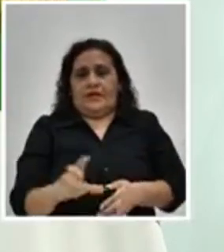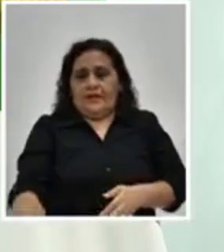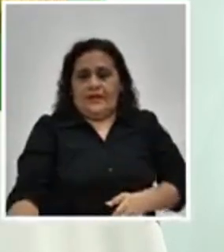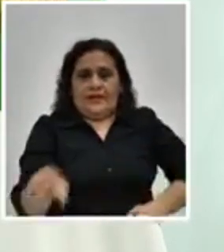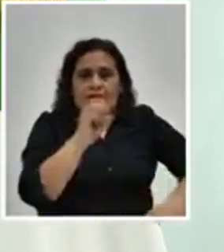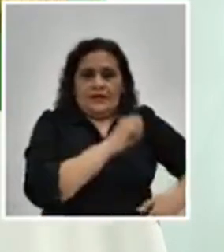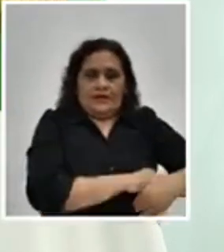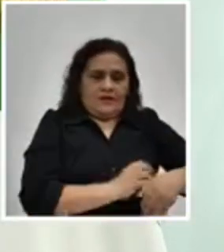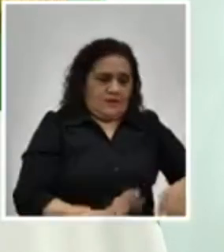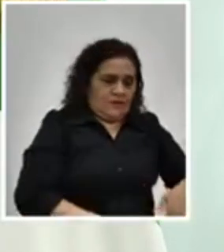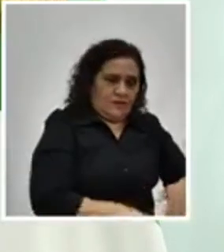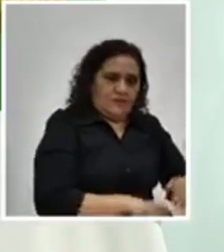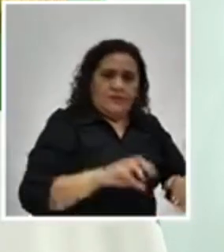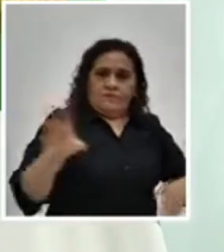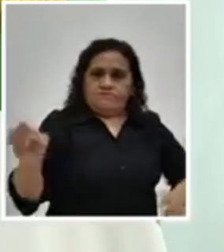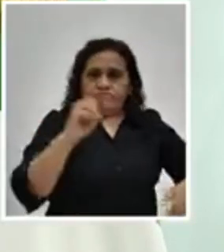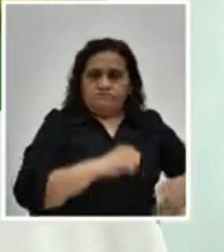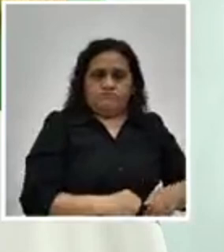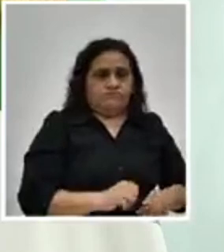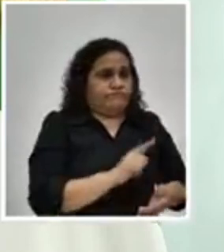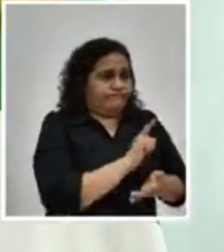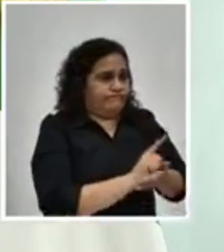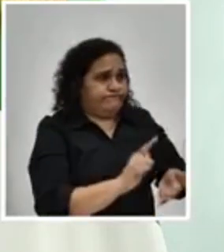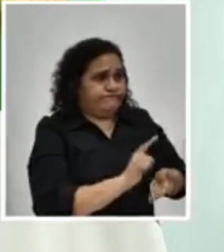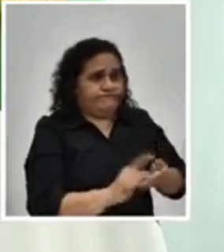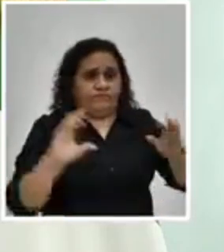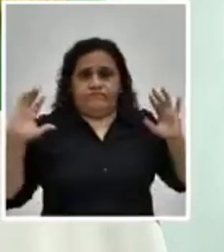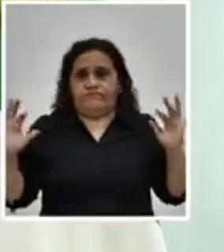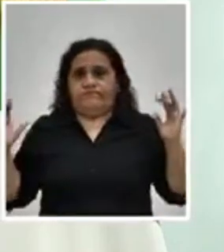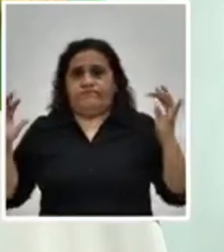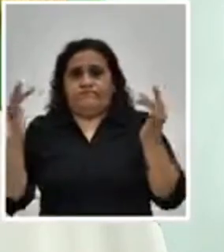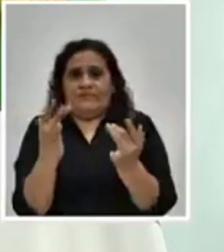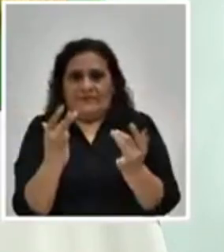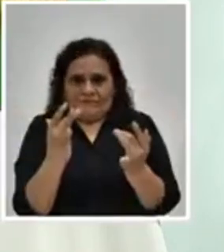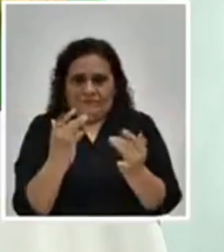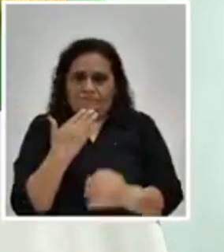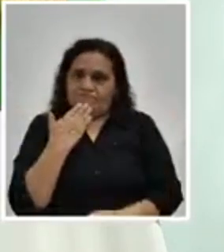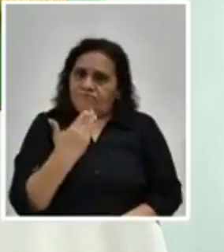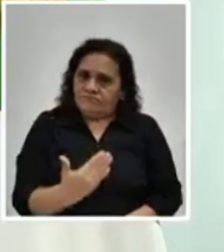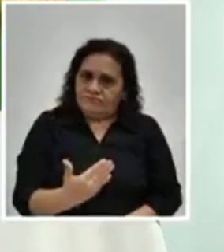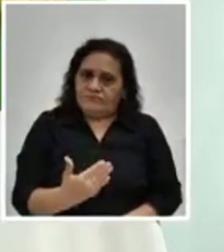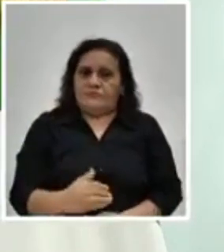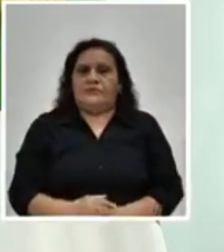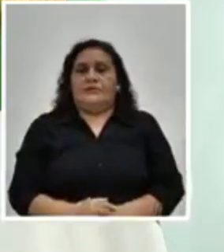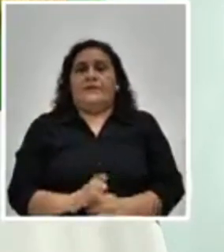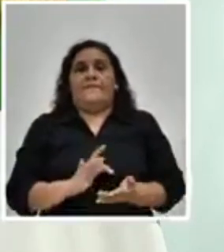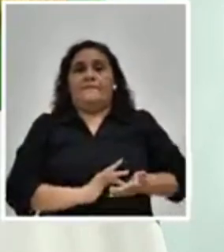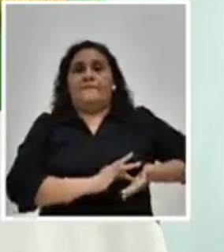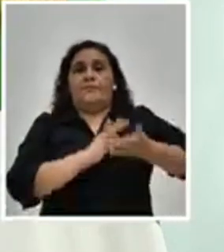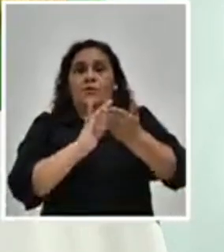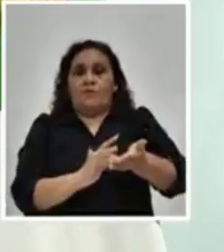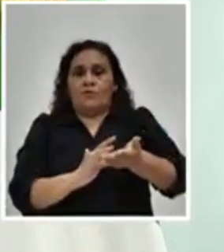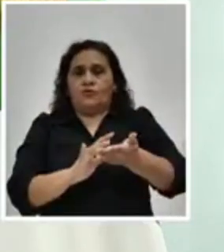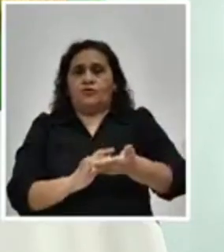para garantizar un ambiente limpio y agradable. También se apoyó